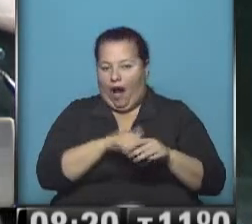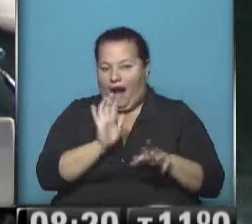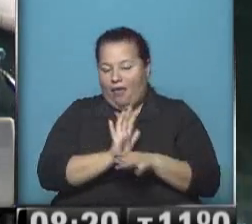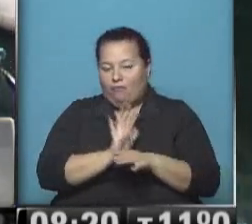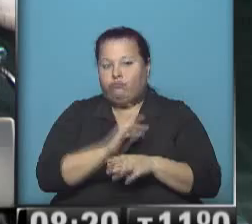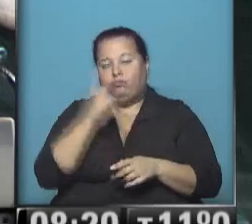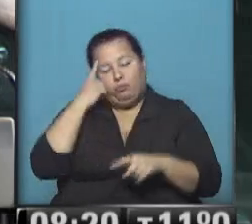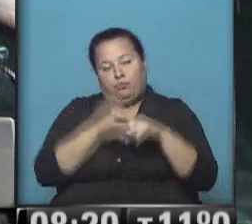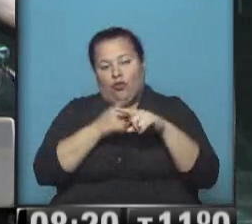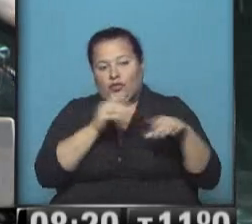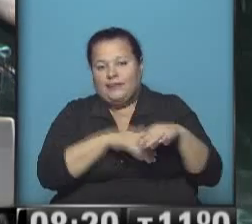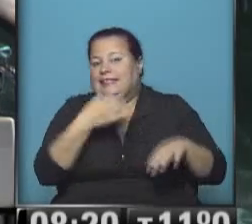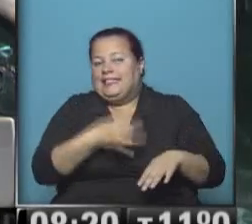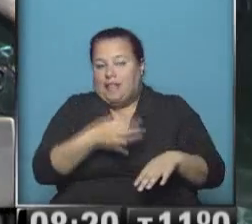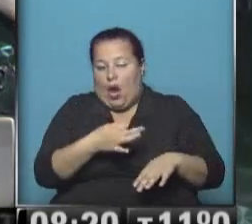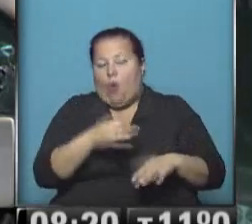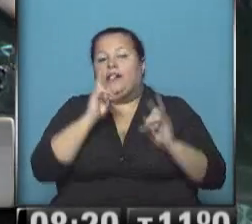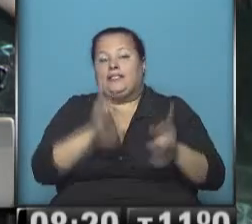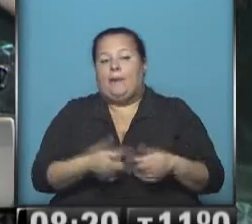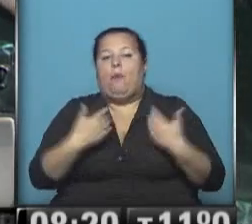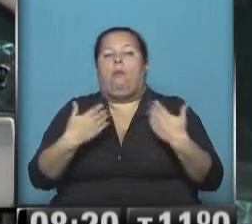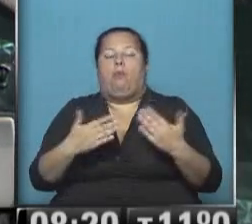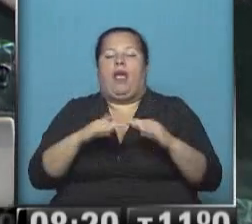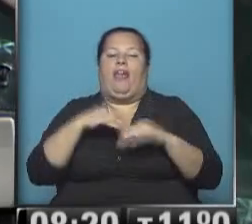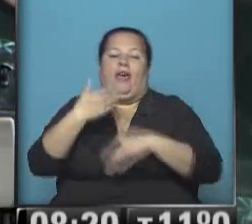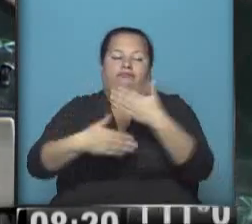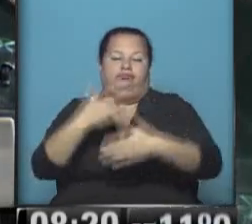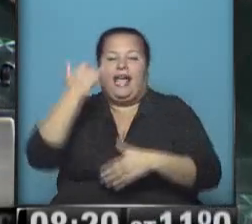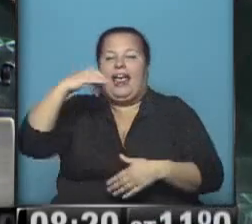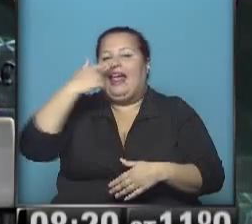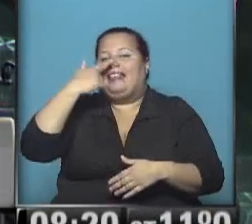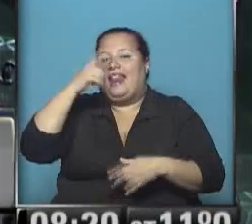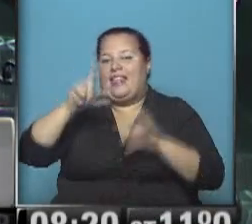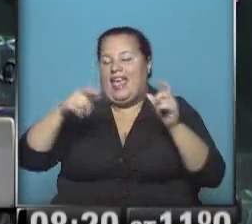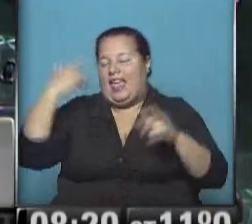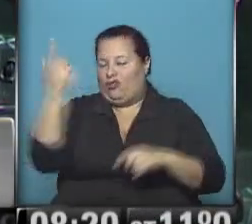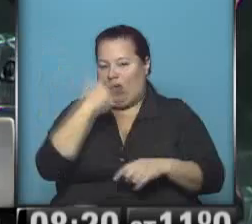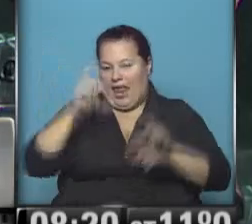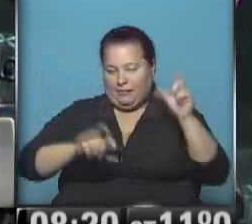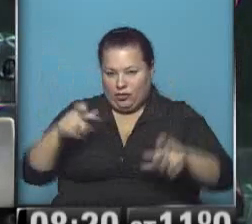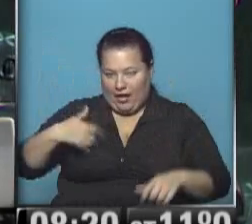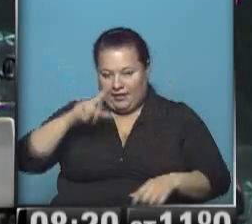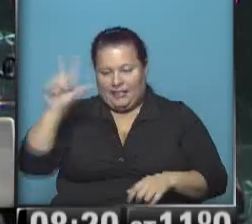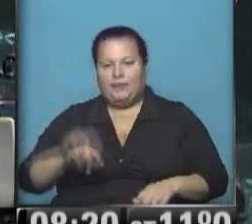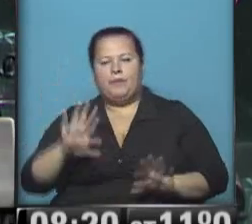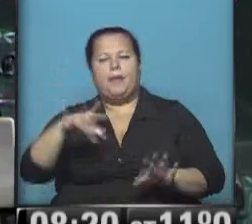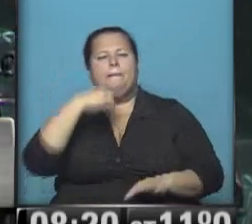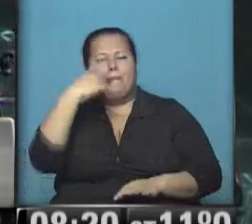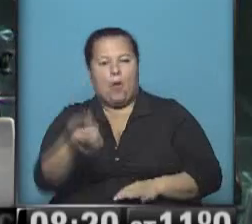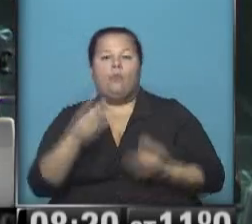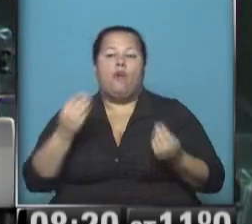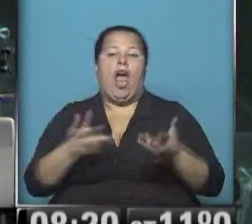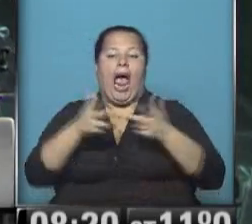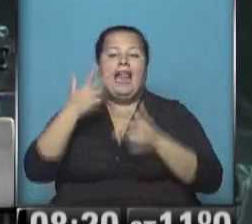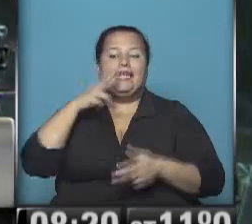positivo seguro y que a su parte permita alinearse con el interés del país ahora en general vanoli la pregunta es por qué uno